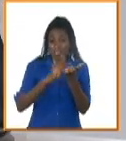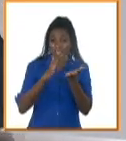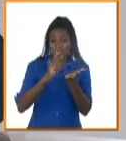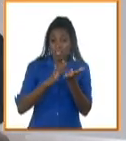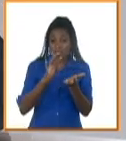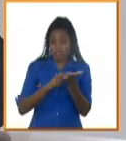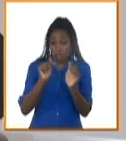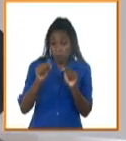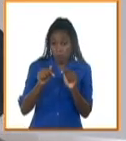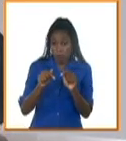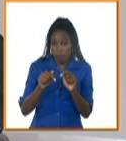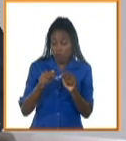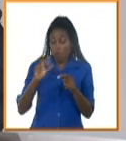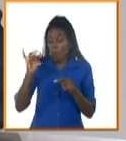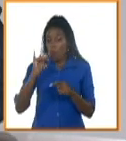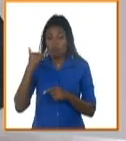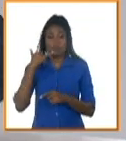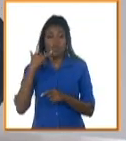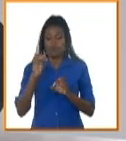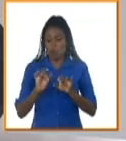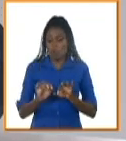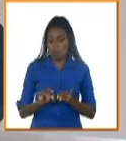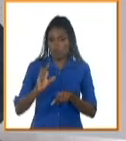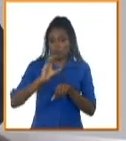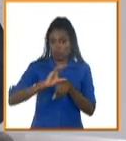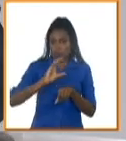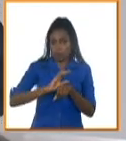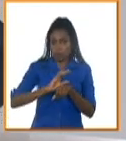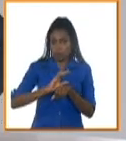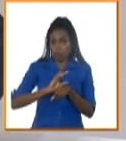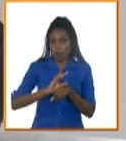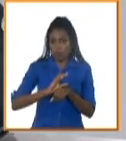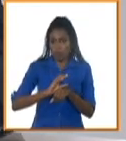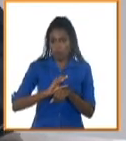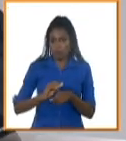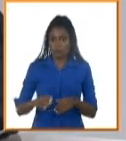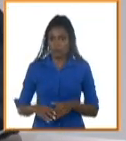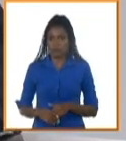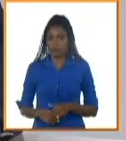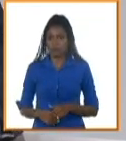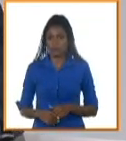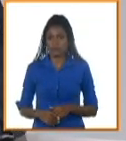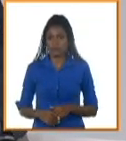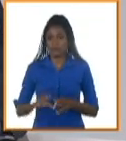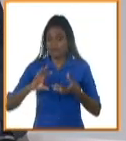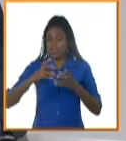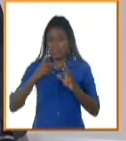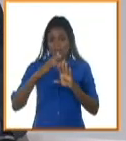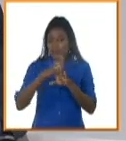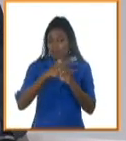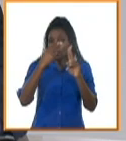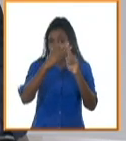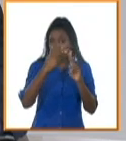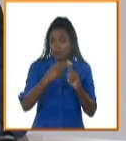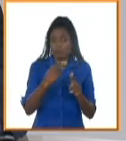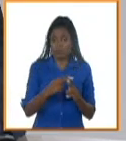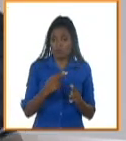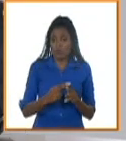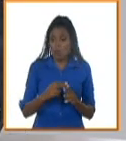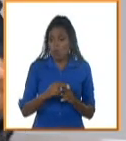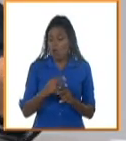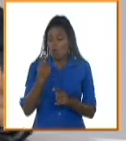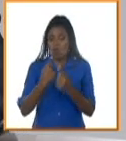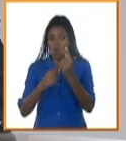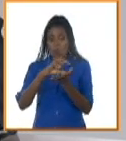se genera la operación un teléfono una computadora un pc post un terminal de punto de punto de venta